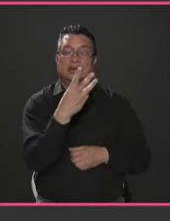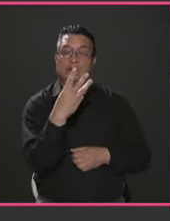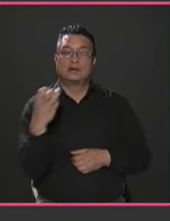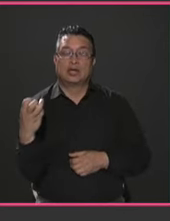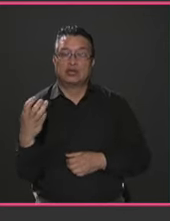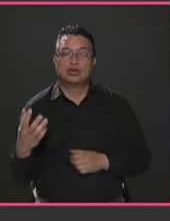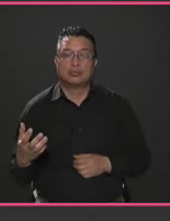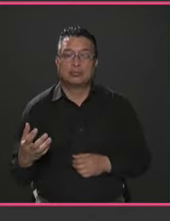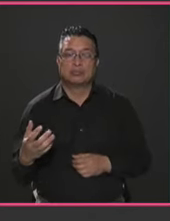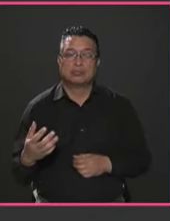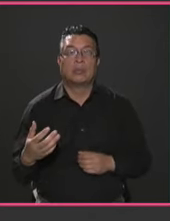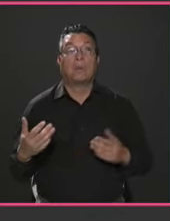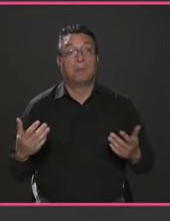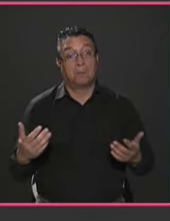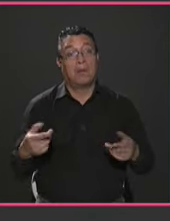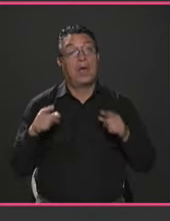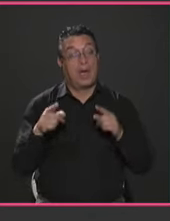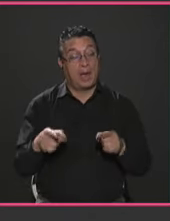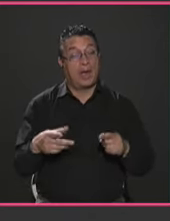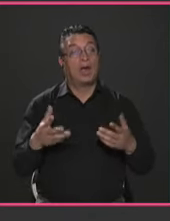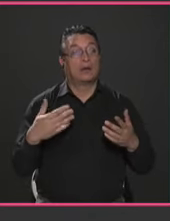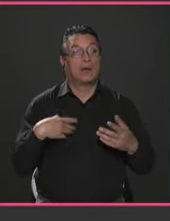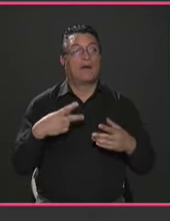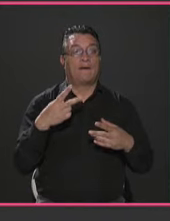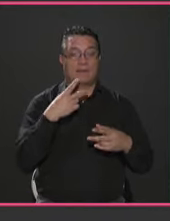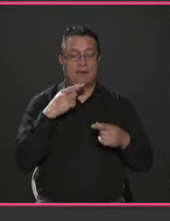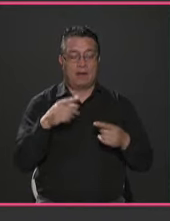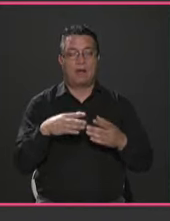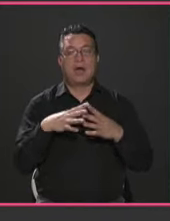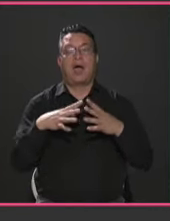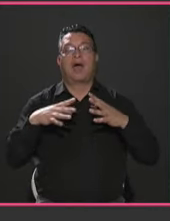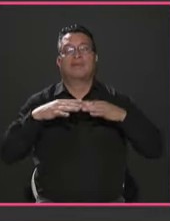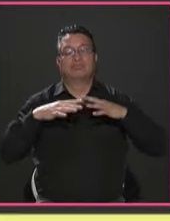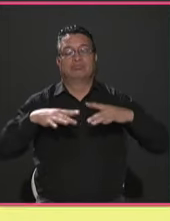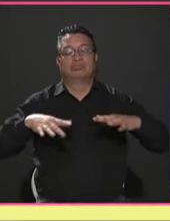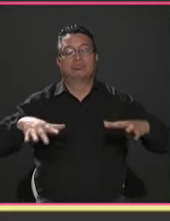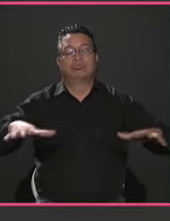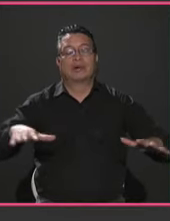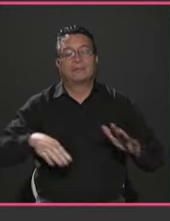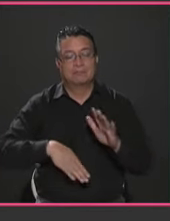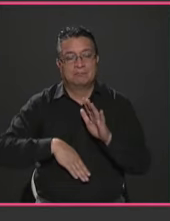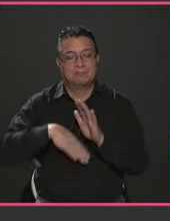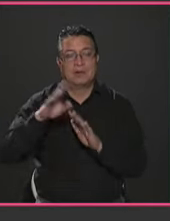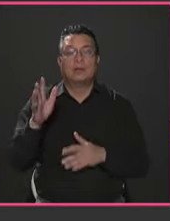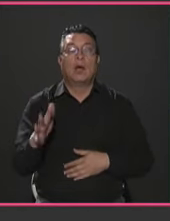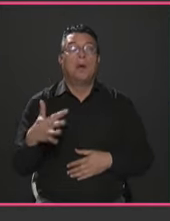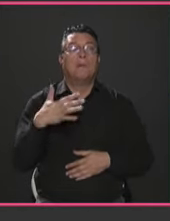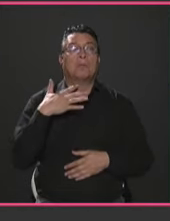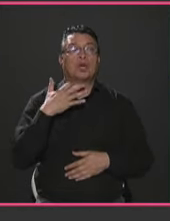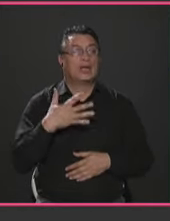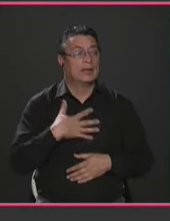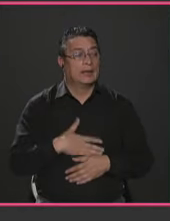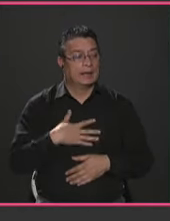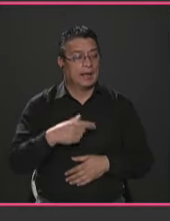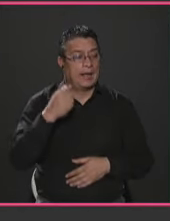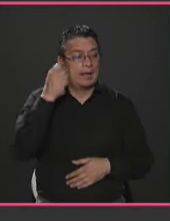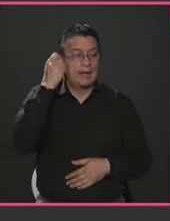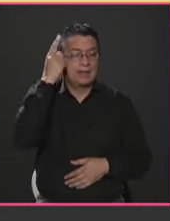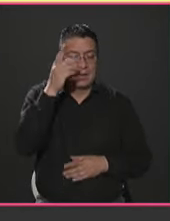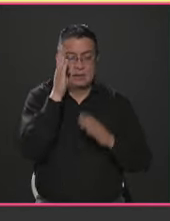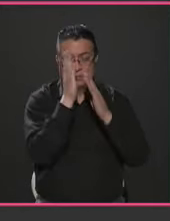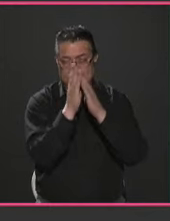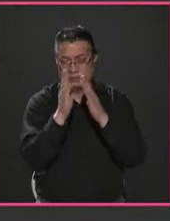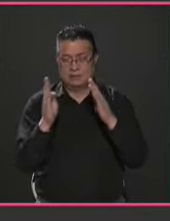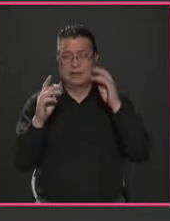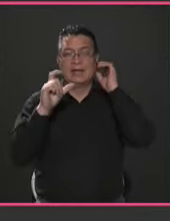300 Entonces estamos viviendo de verdad una democratización Pero por qué queremos entender o estudiar o secuenciar